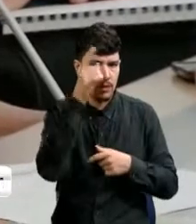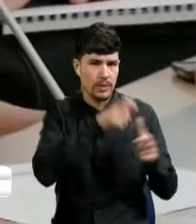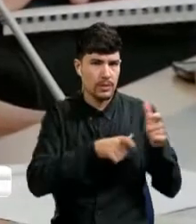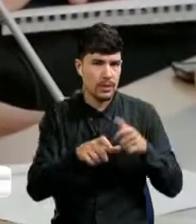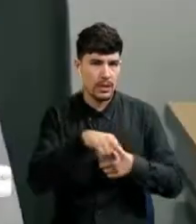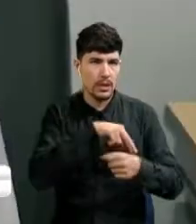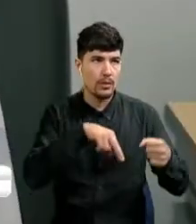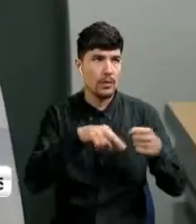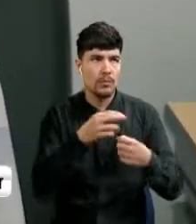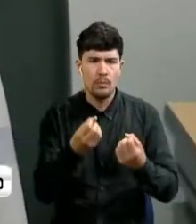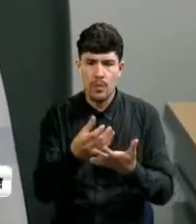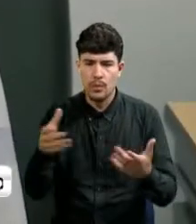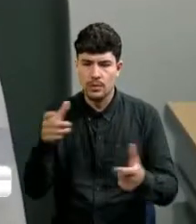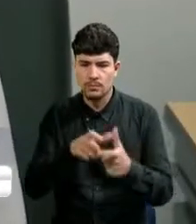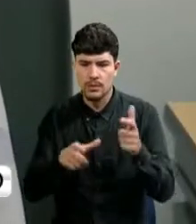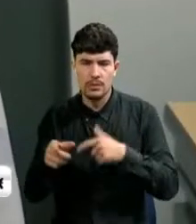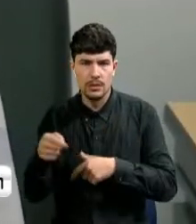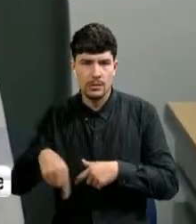Aparecen muchas personas ya